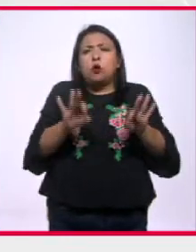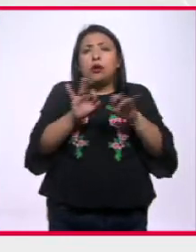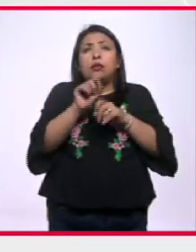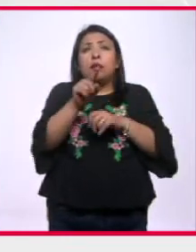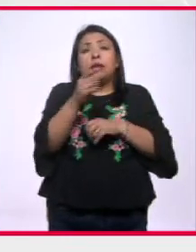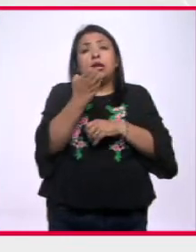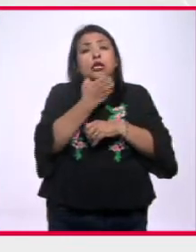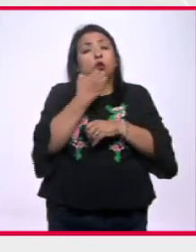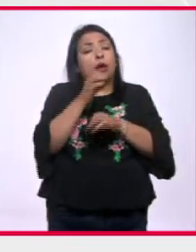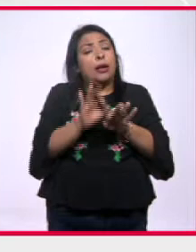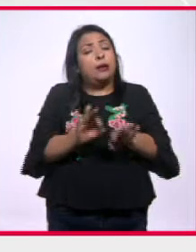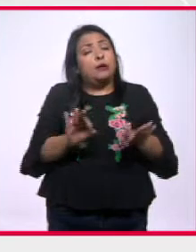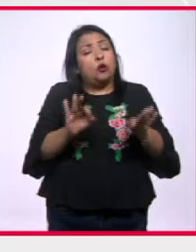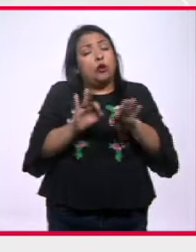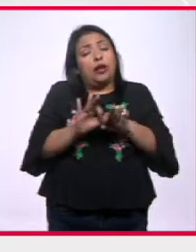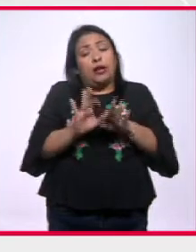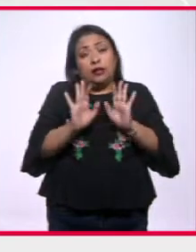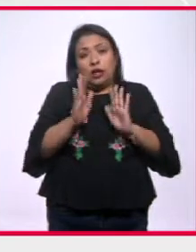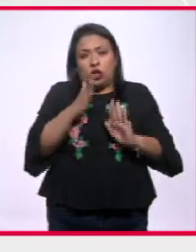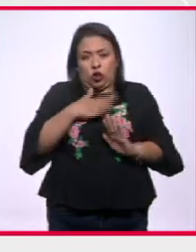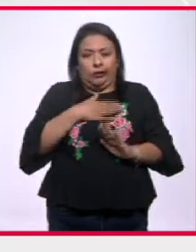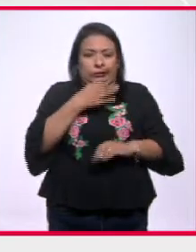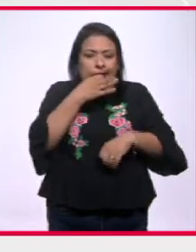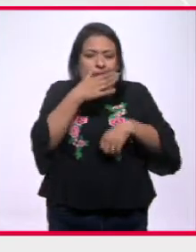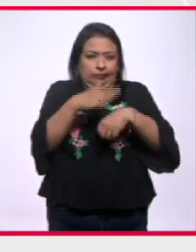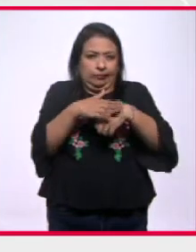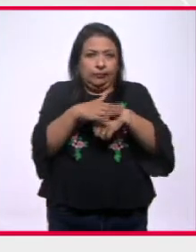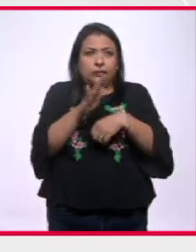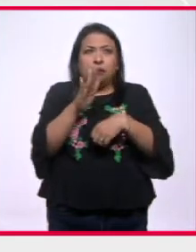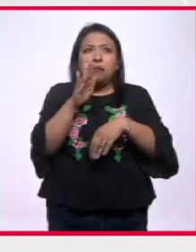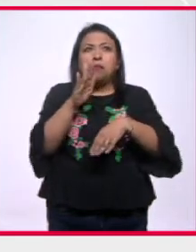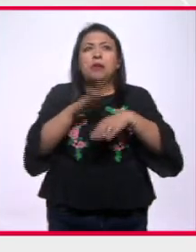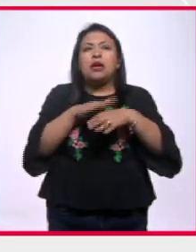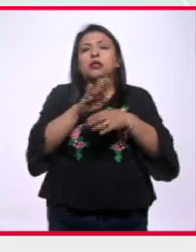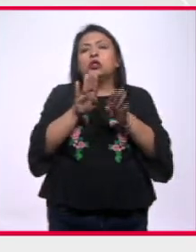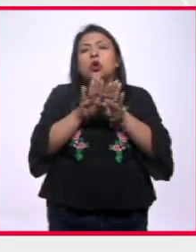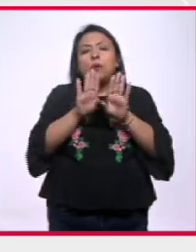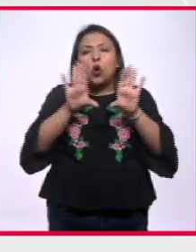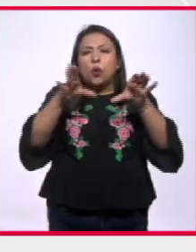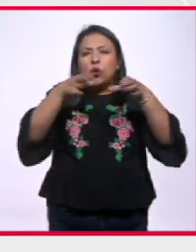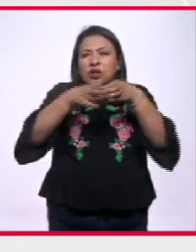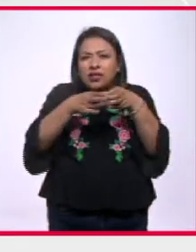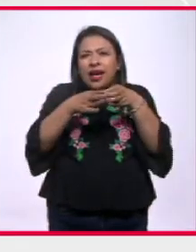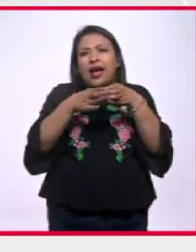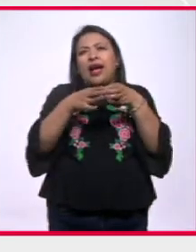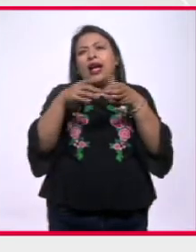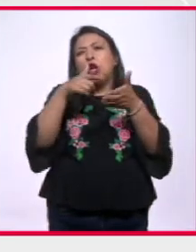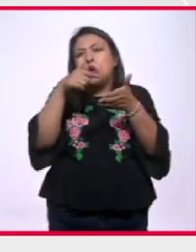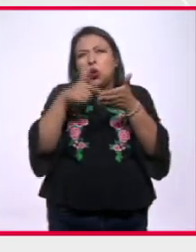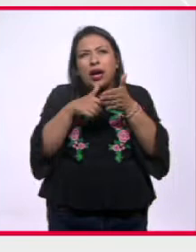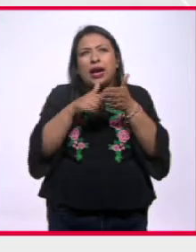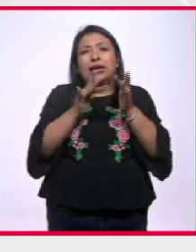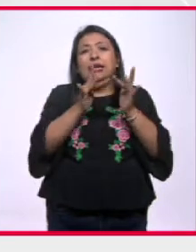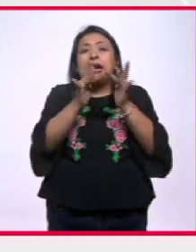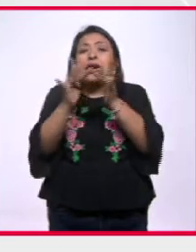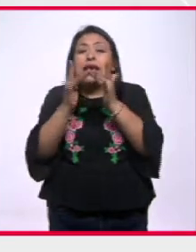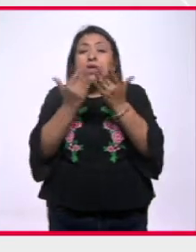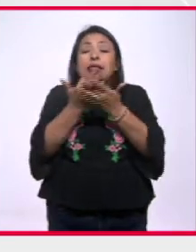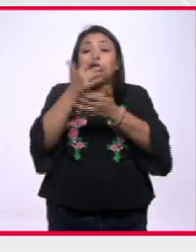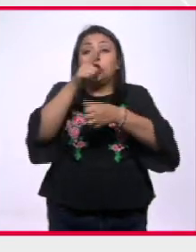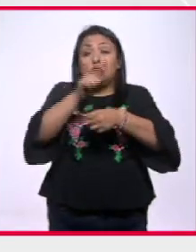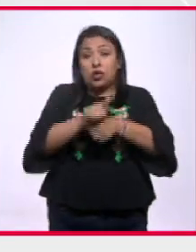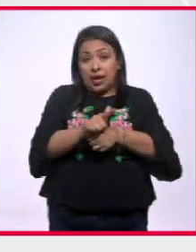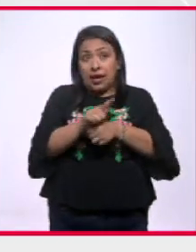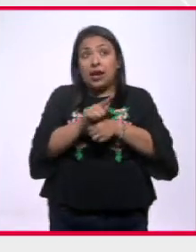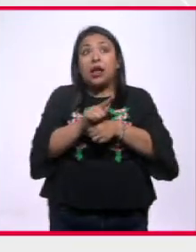escuela aquí yo llamaría la atención más que a hechos y de alguna comunidad y en la provincia a la red nacional que